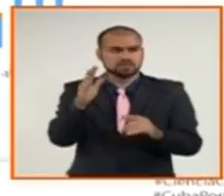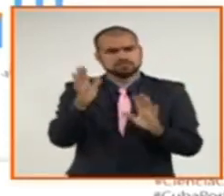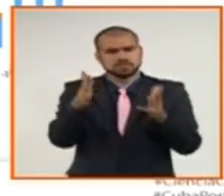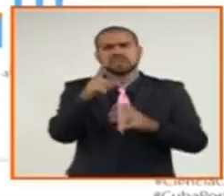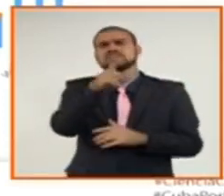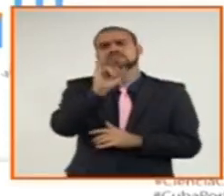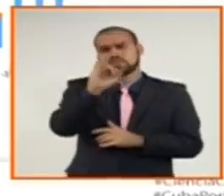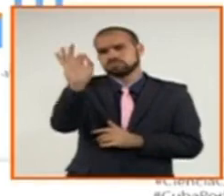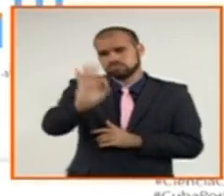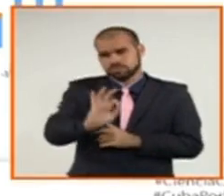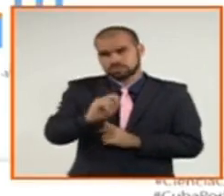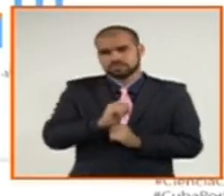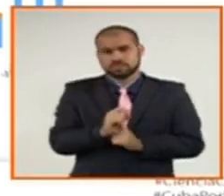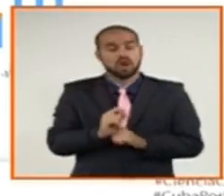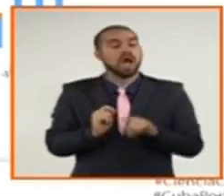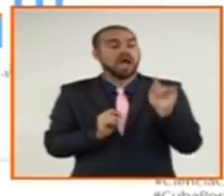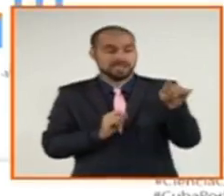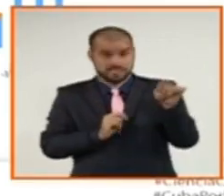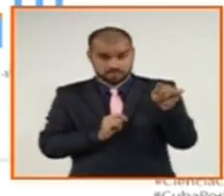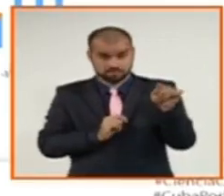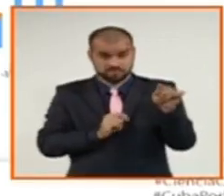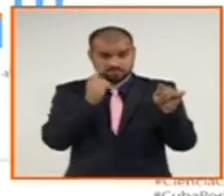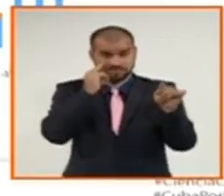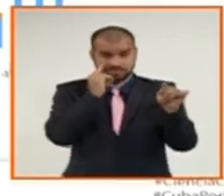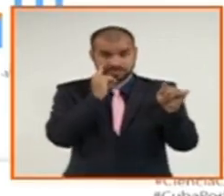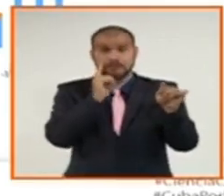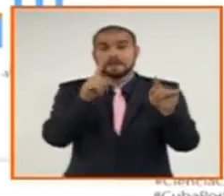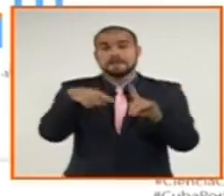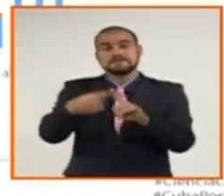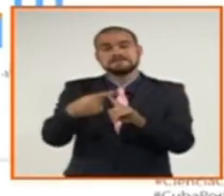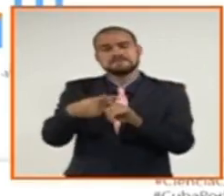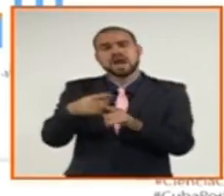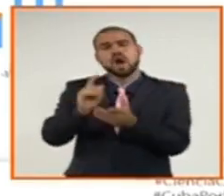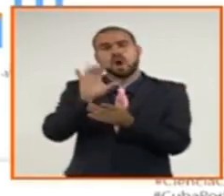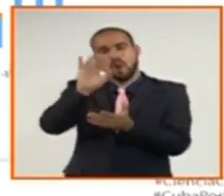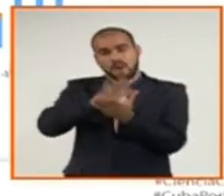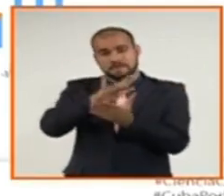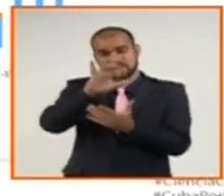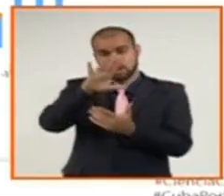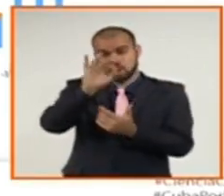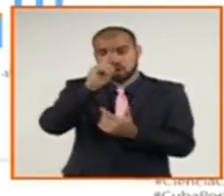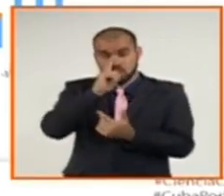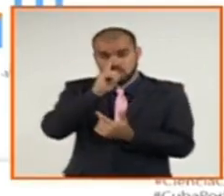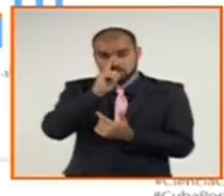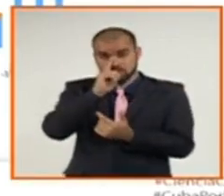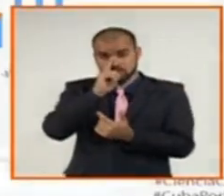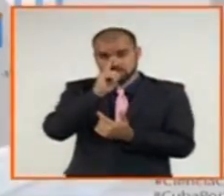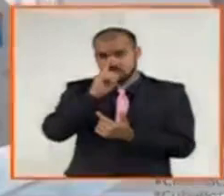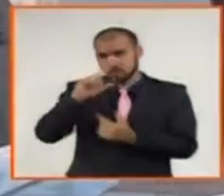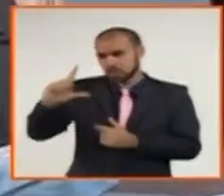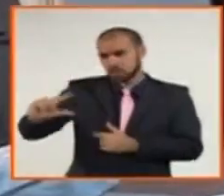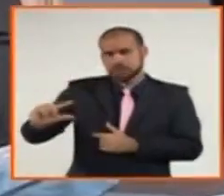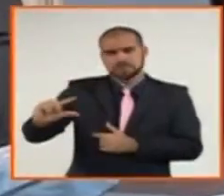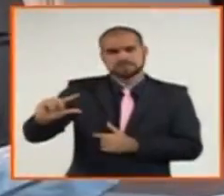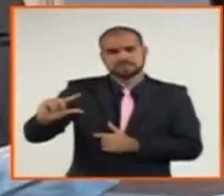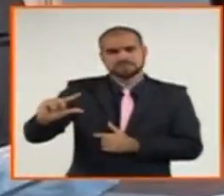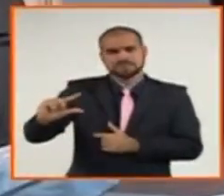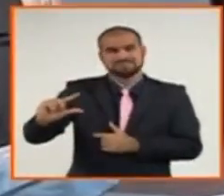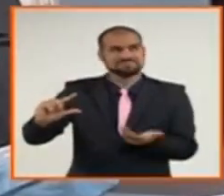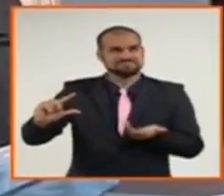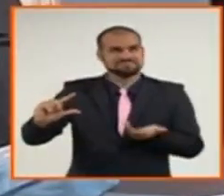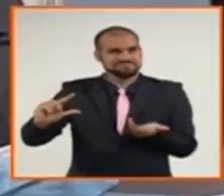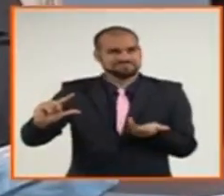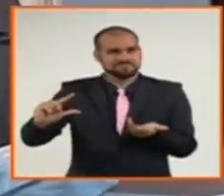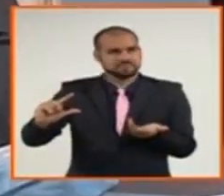16% en la ola de Delta y 16% en la ola de Omicron. Eso no es lo que ha pasado en el mundo. O sea, en el mundo la ola